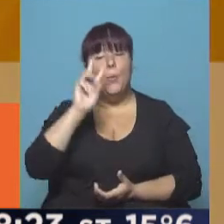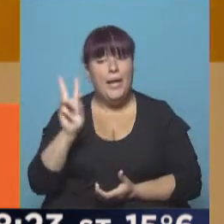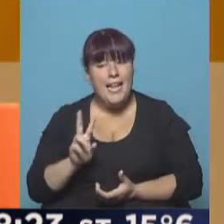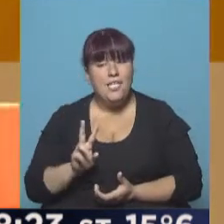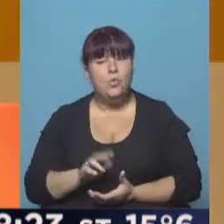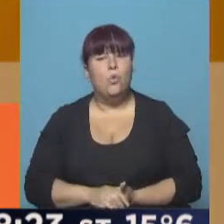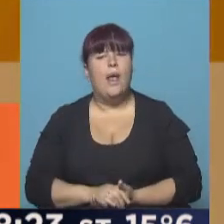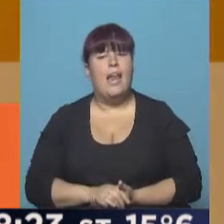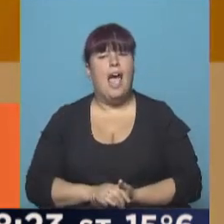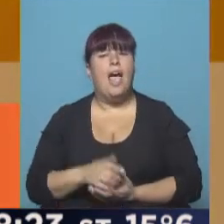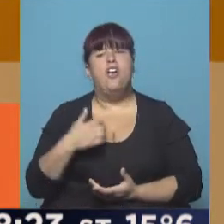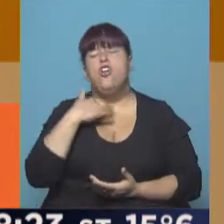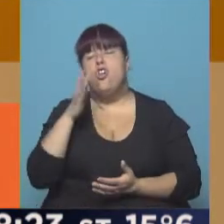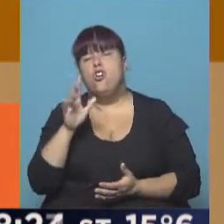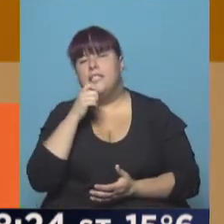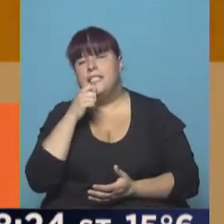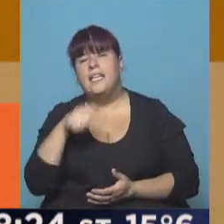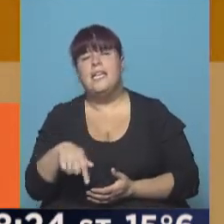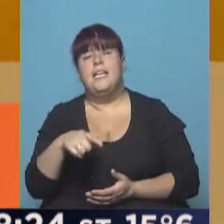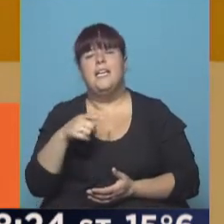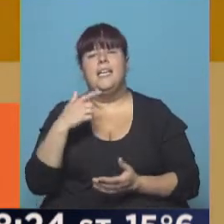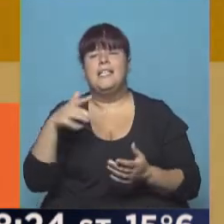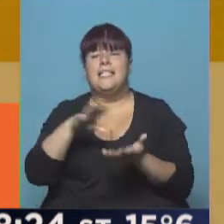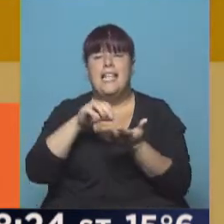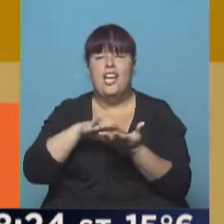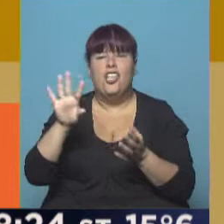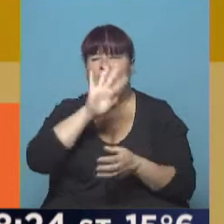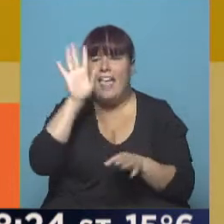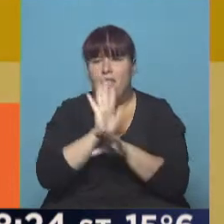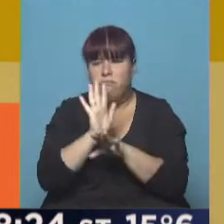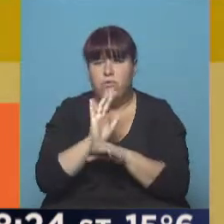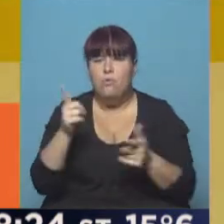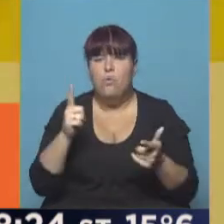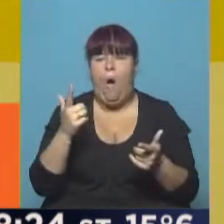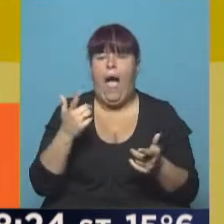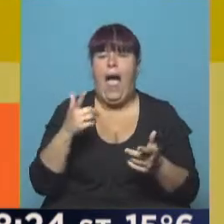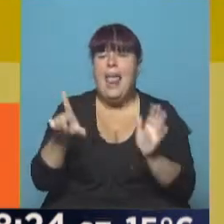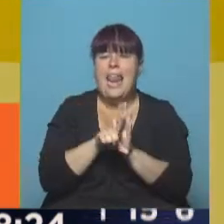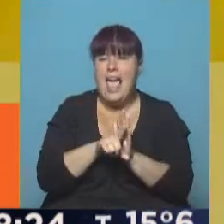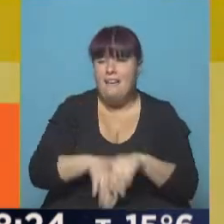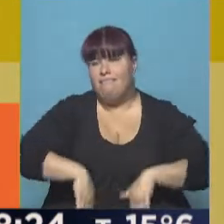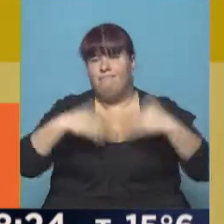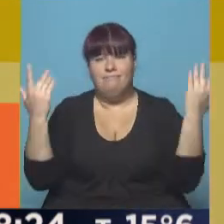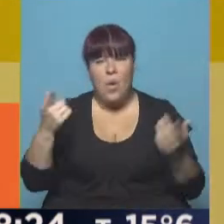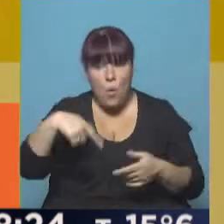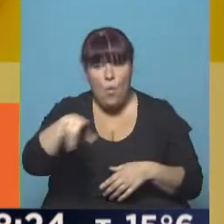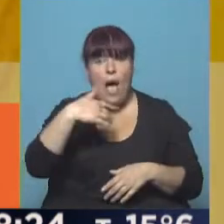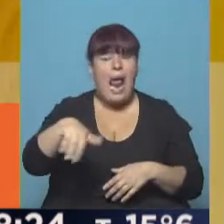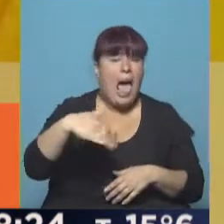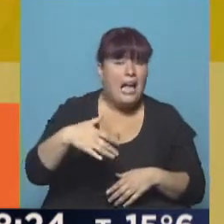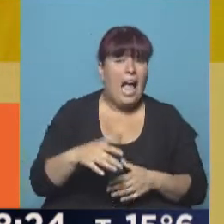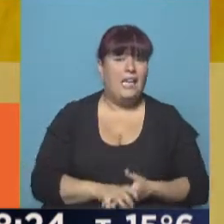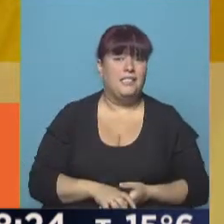Venezuela, esto es una expresión española, no sé si se utiliza aquí, ahora mismo es territorio comanche, es que no hay ley, no hay nada, o sea, tú sales a la